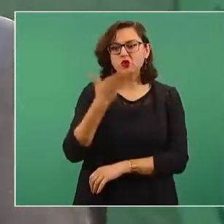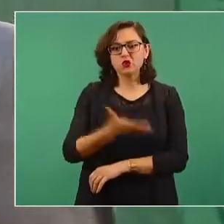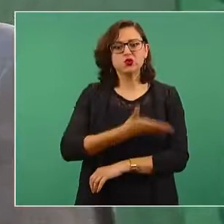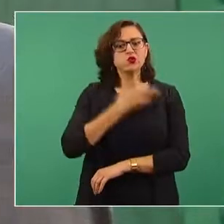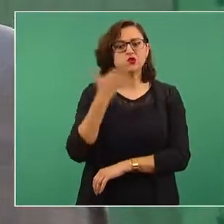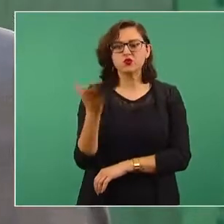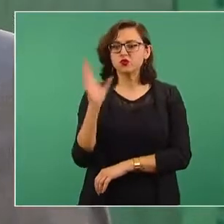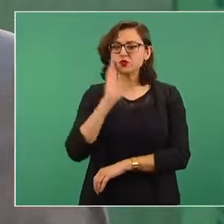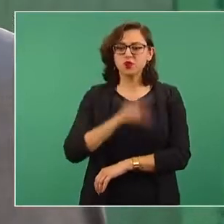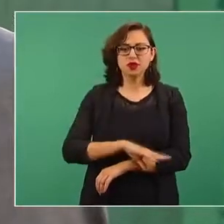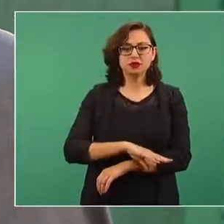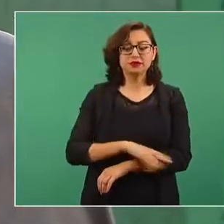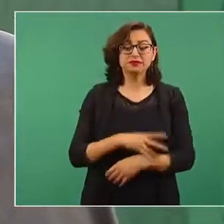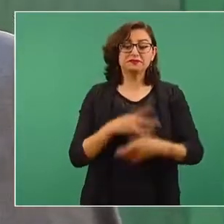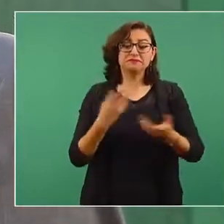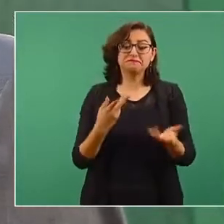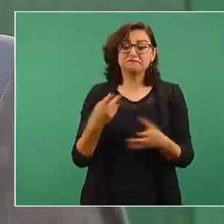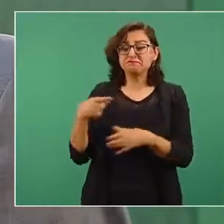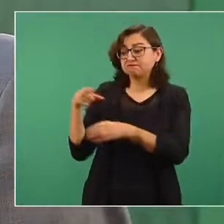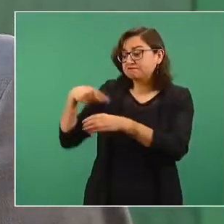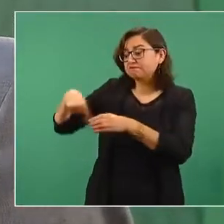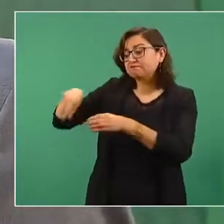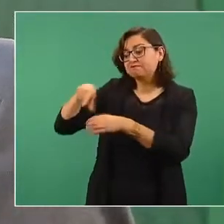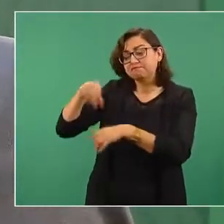y piensan que van a seguir